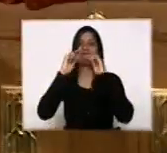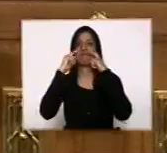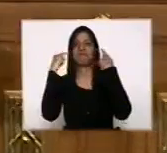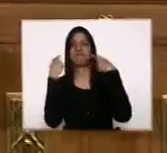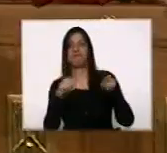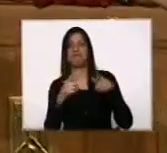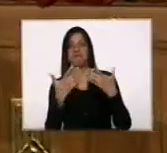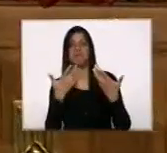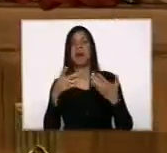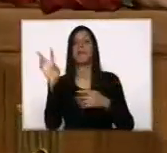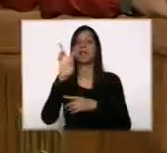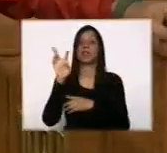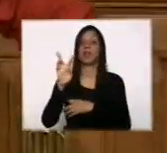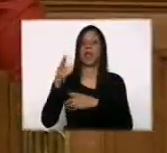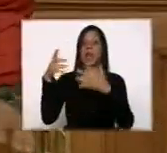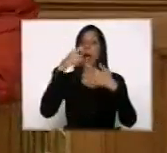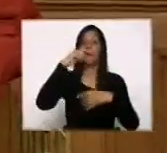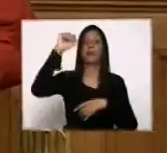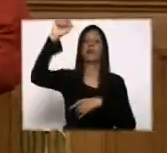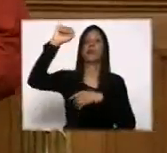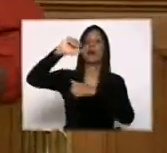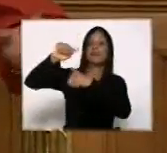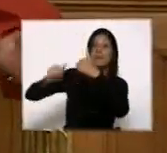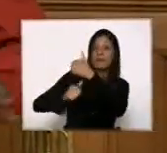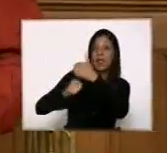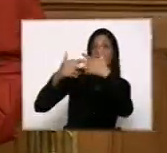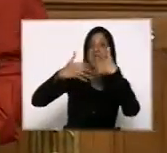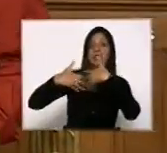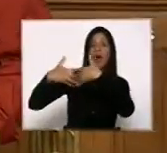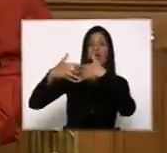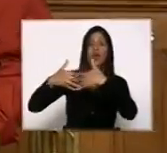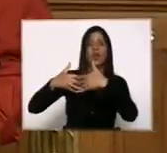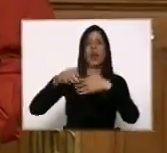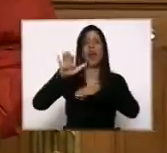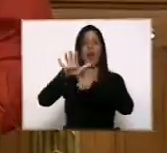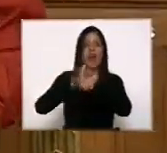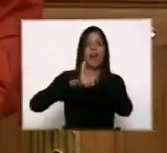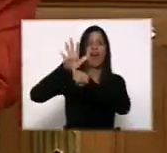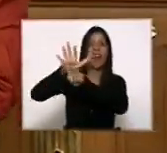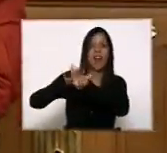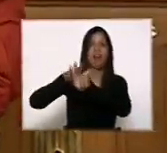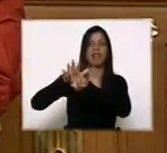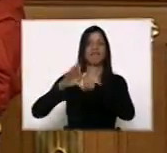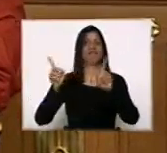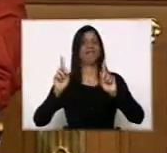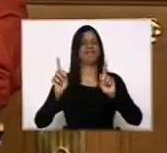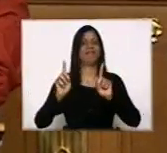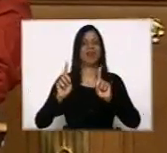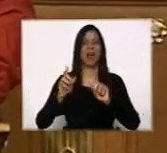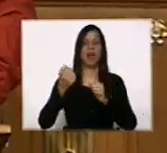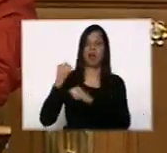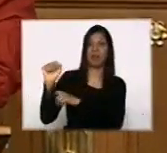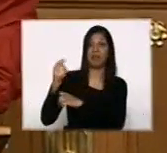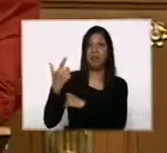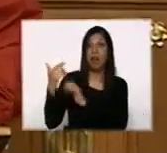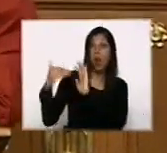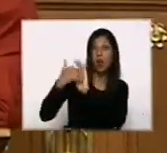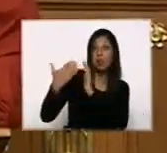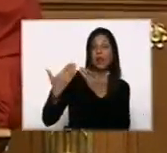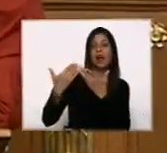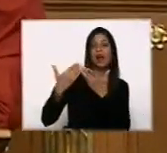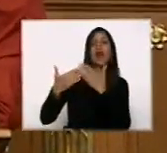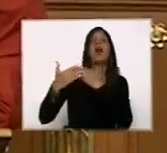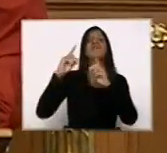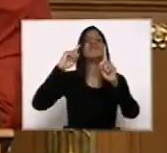estuviese arrodillado al imperialismo norteamericano, ni nos vieran. Vamos en el camino correcto. Si nos atacan es porque vamos